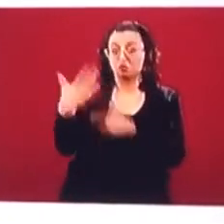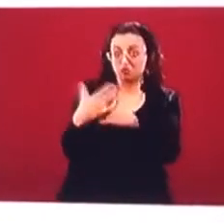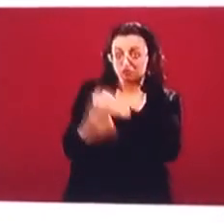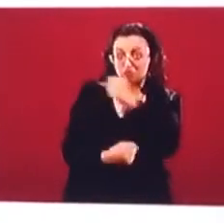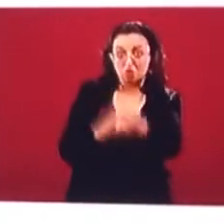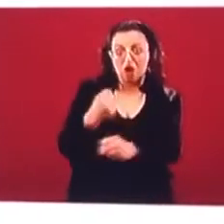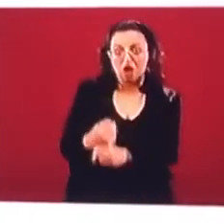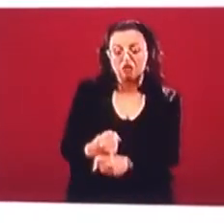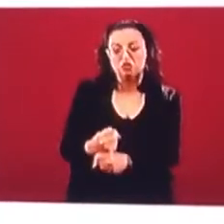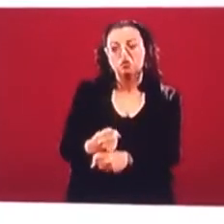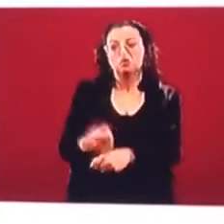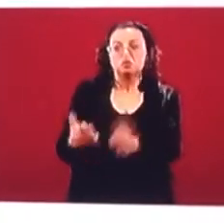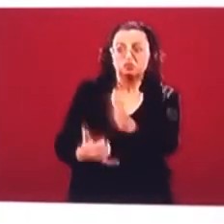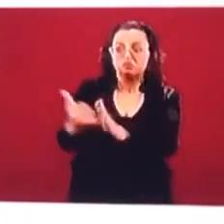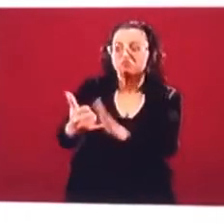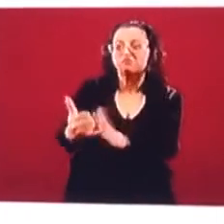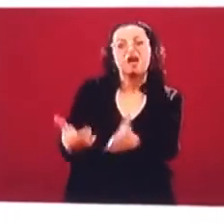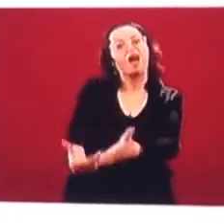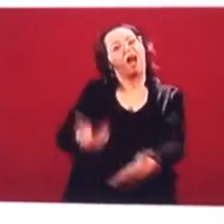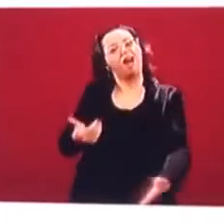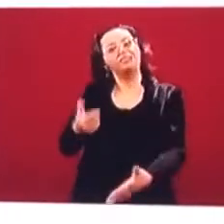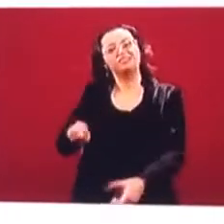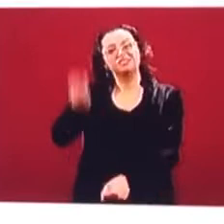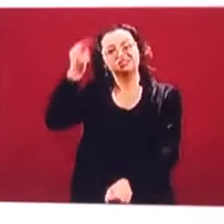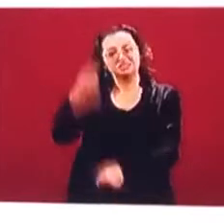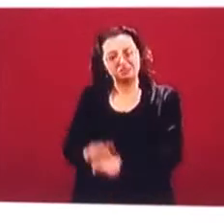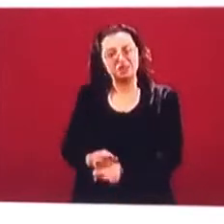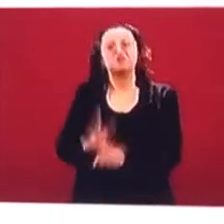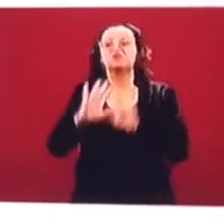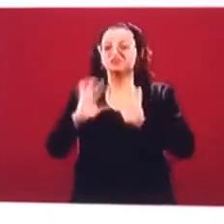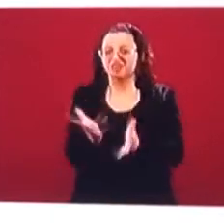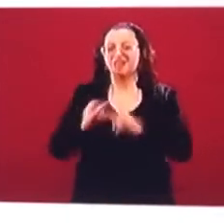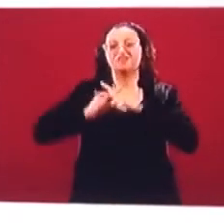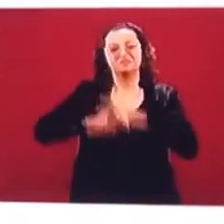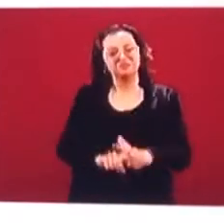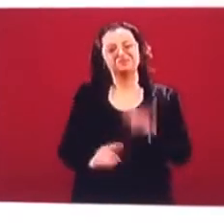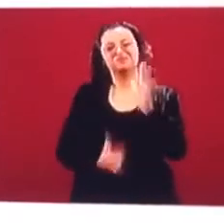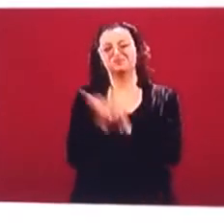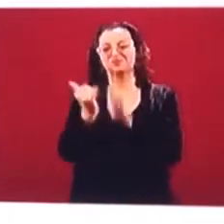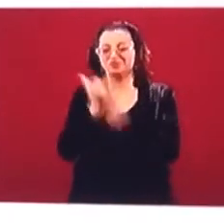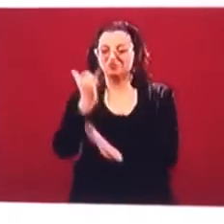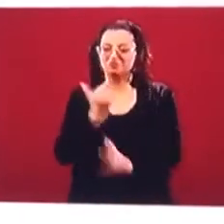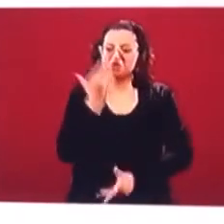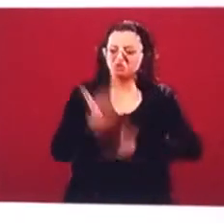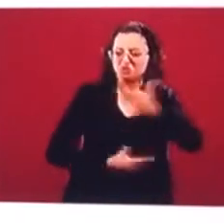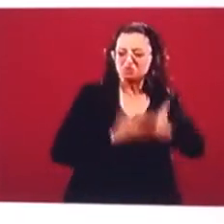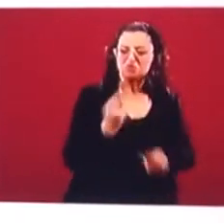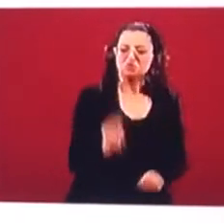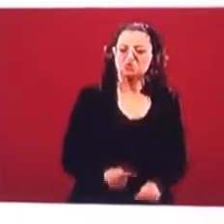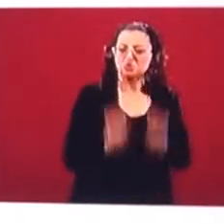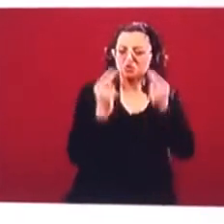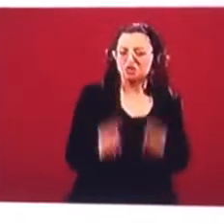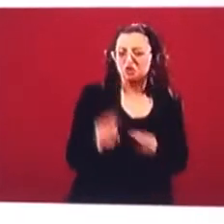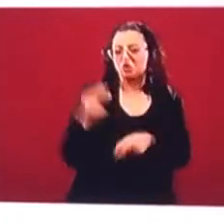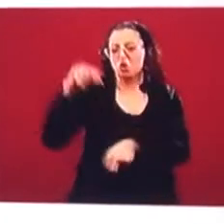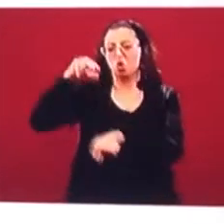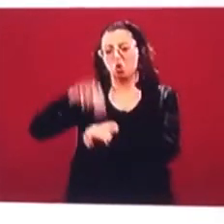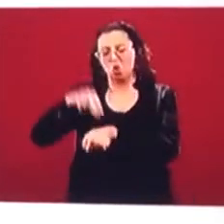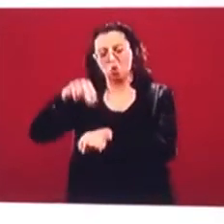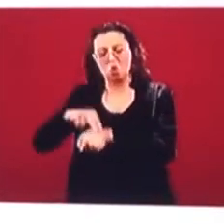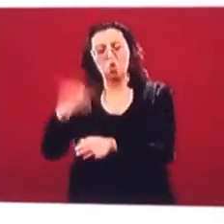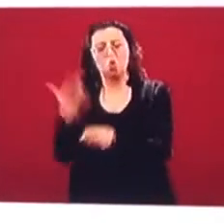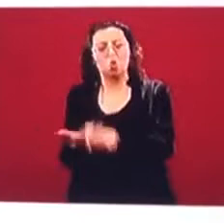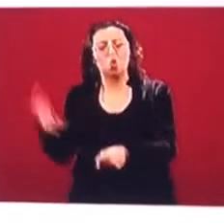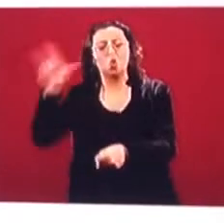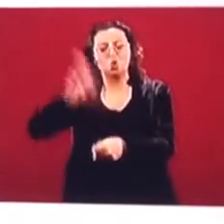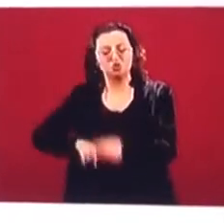zona, sus tentáculos todavía lo amplían más a otros municipios en otro tipo de negocios que son más